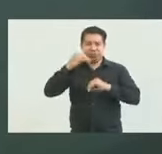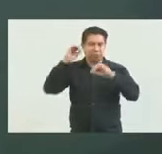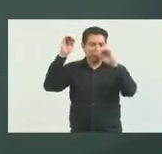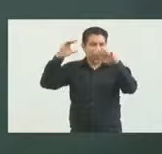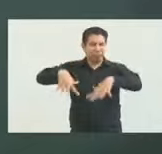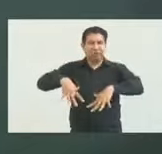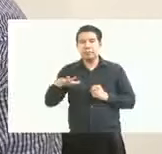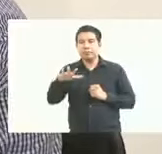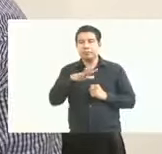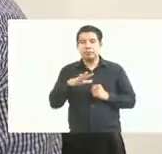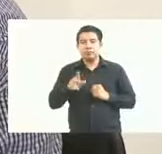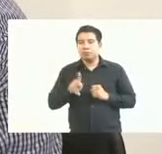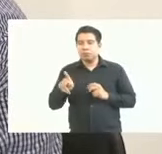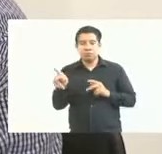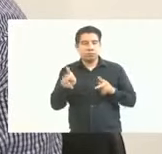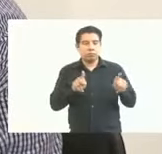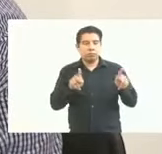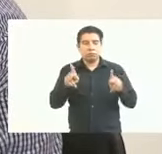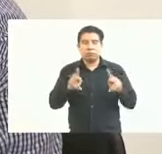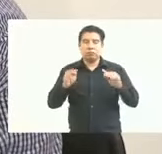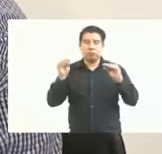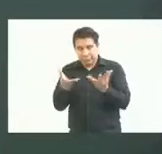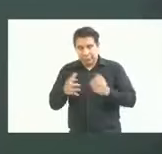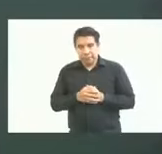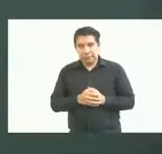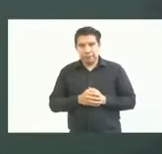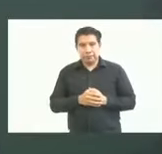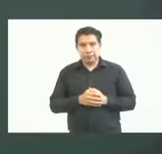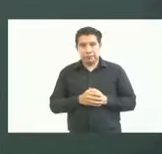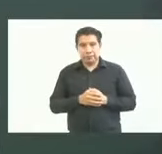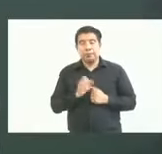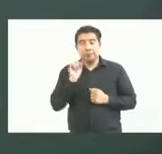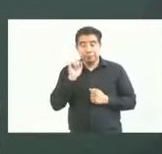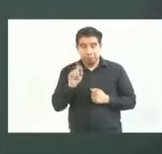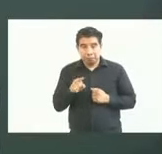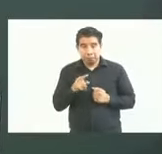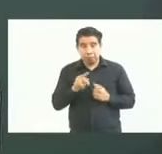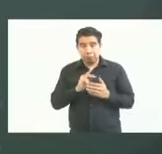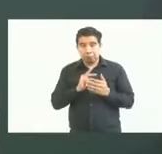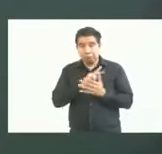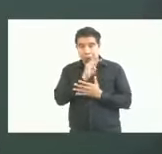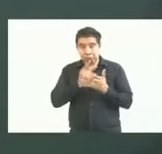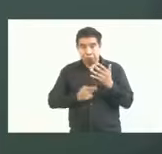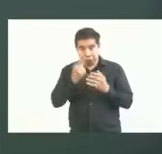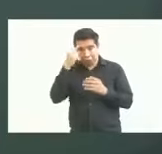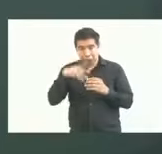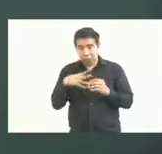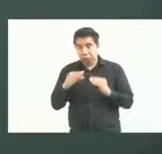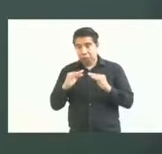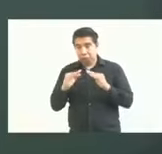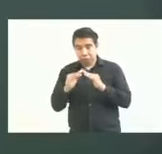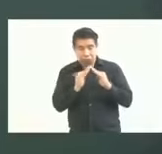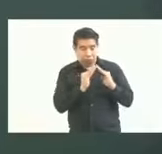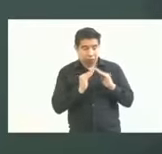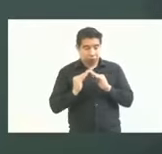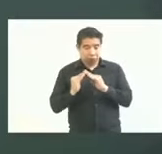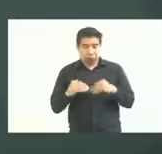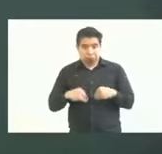Tabasco. El programa de vivienda y de desarrollo urbano